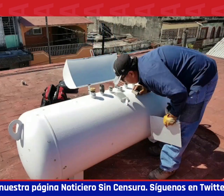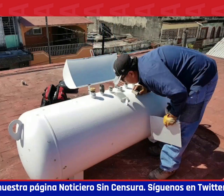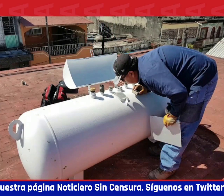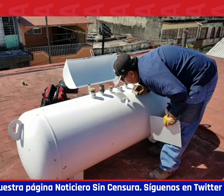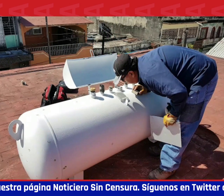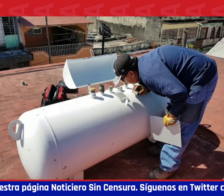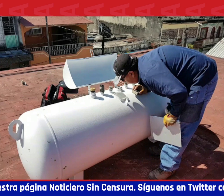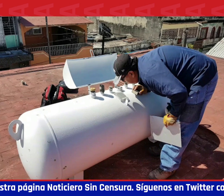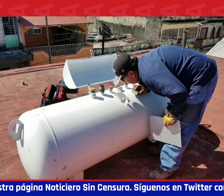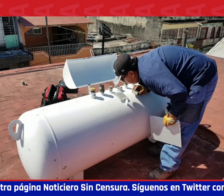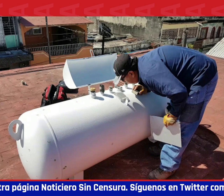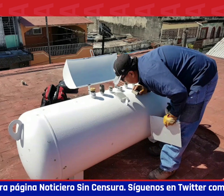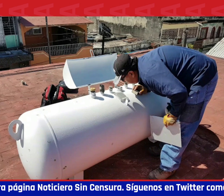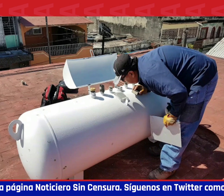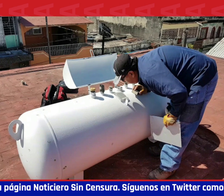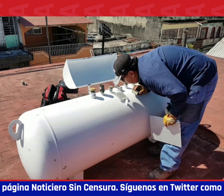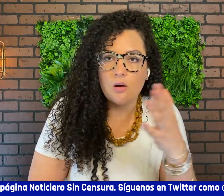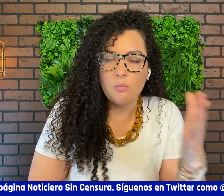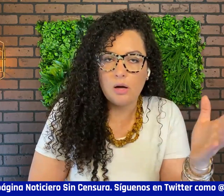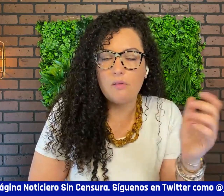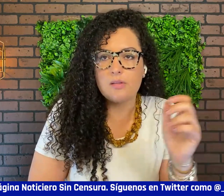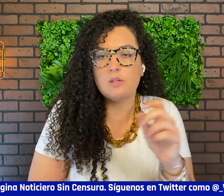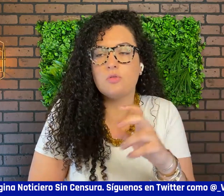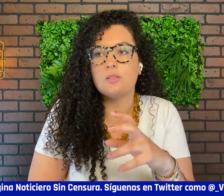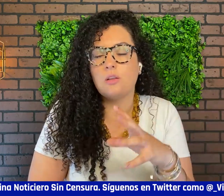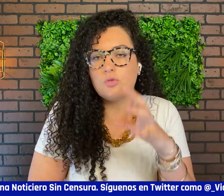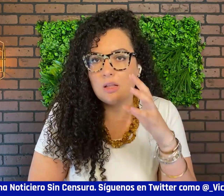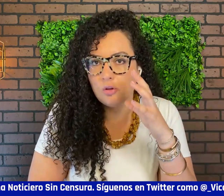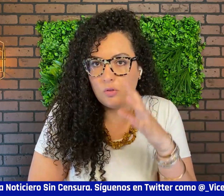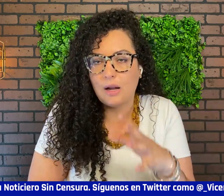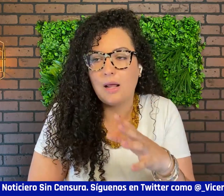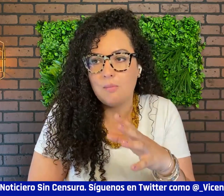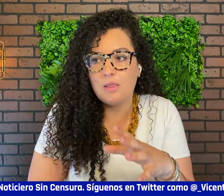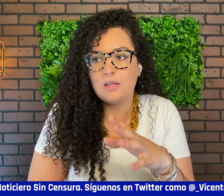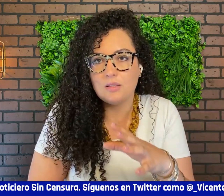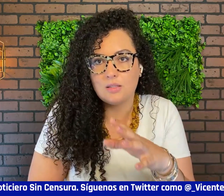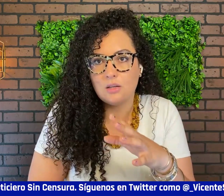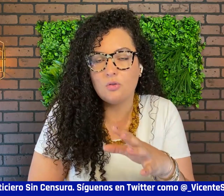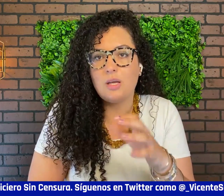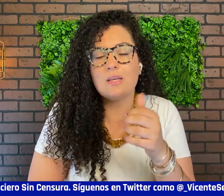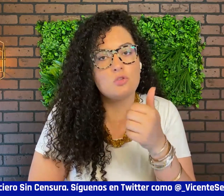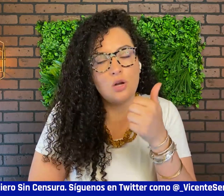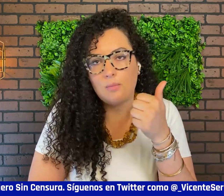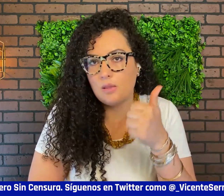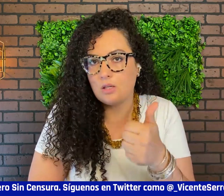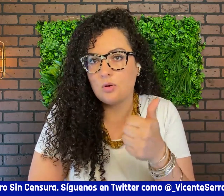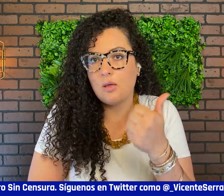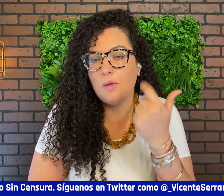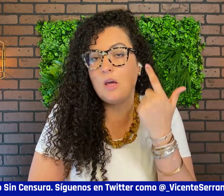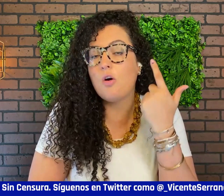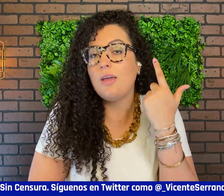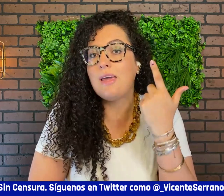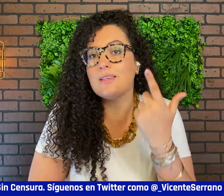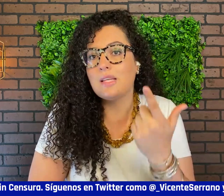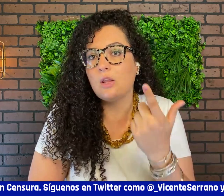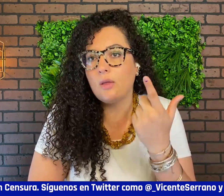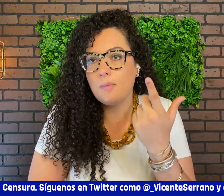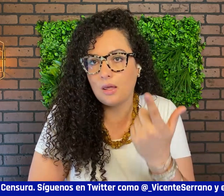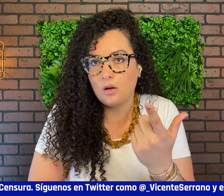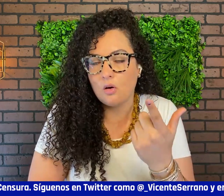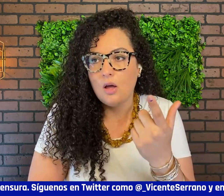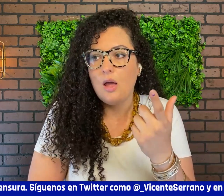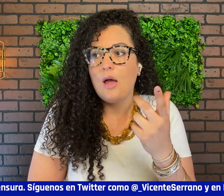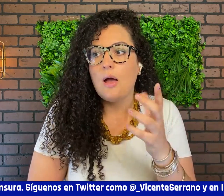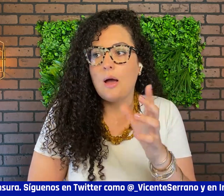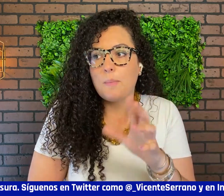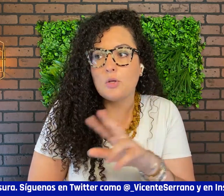México. Acuérdense que este paro nacional, aunque sea convocado en distintos estados, en donde realmente está haciéndose es solamente Ciudad de México y Estado de